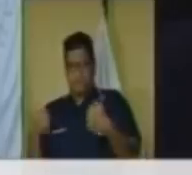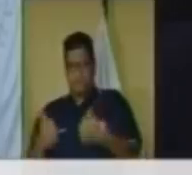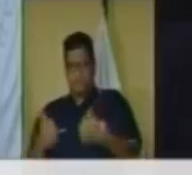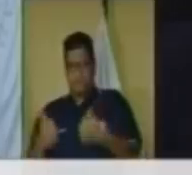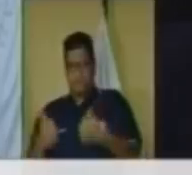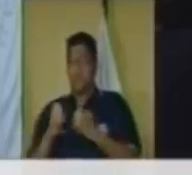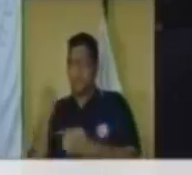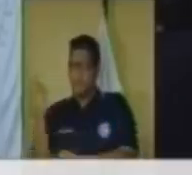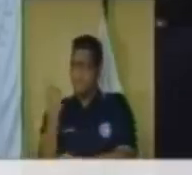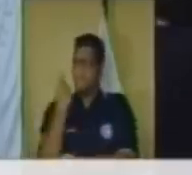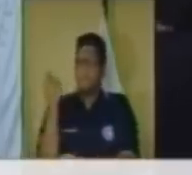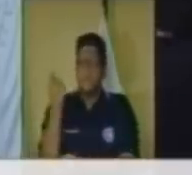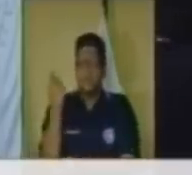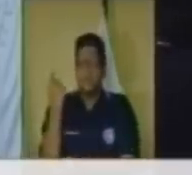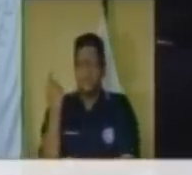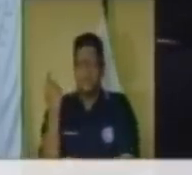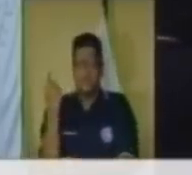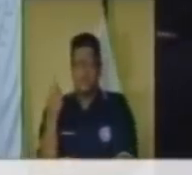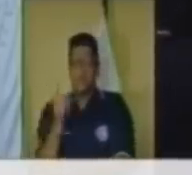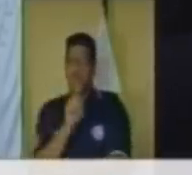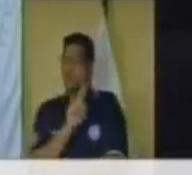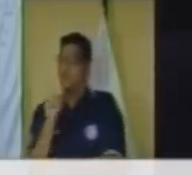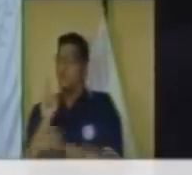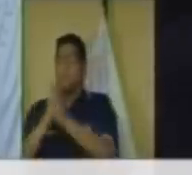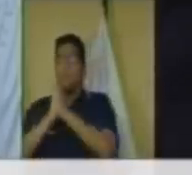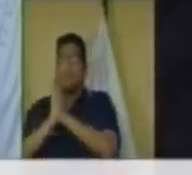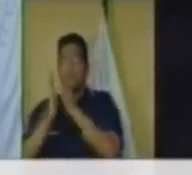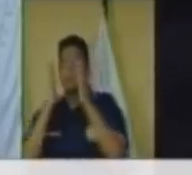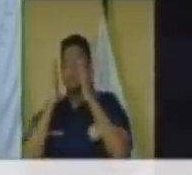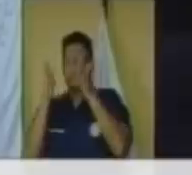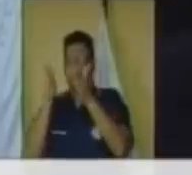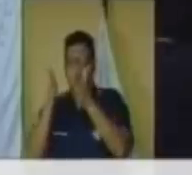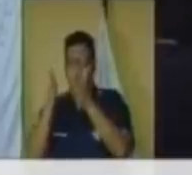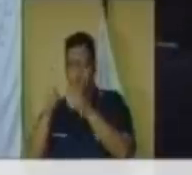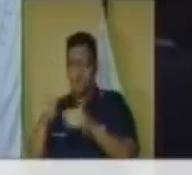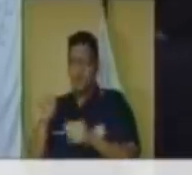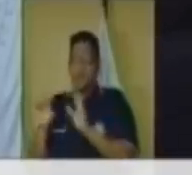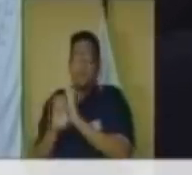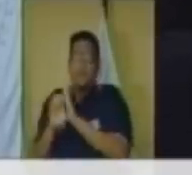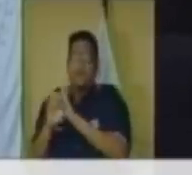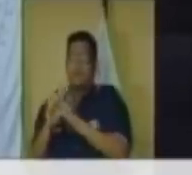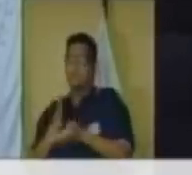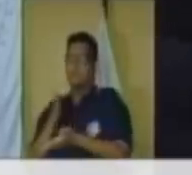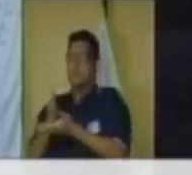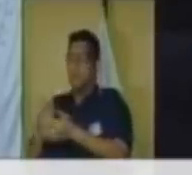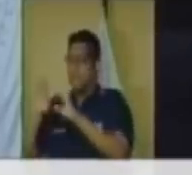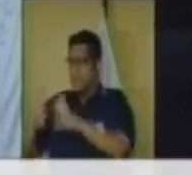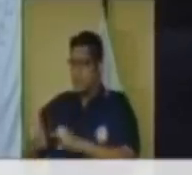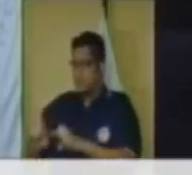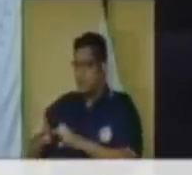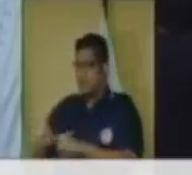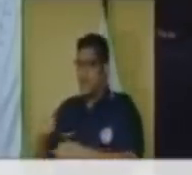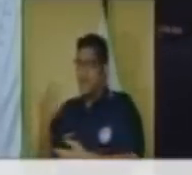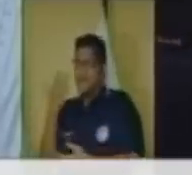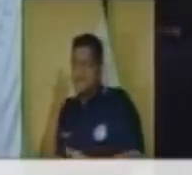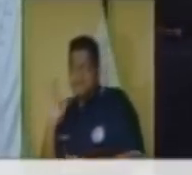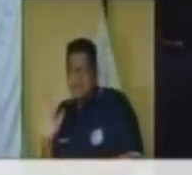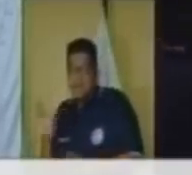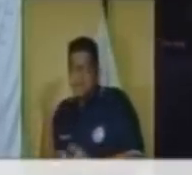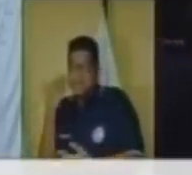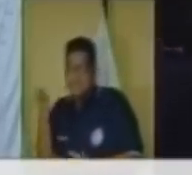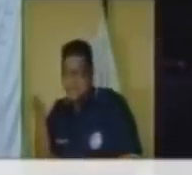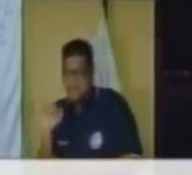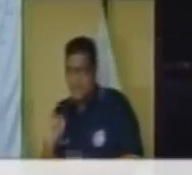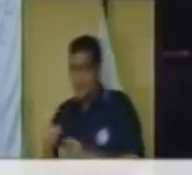es importante no dejarse engañar por personas inescrupulosas que están ofreciendo productos falsos a